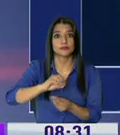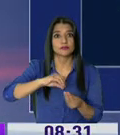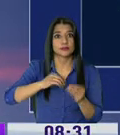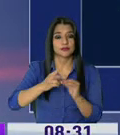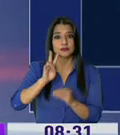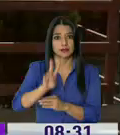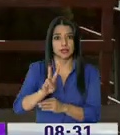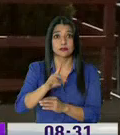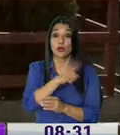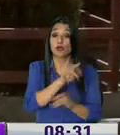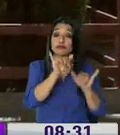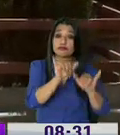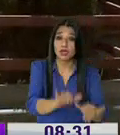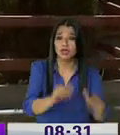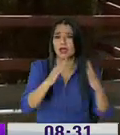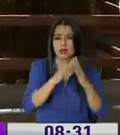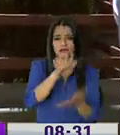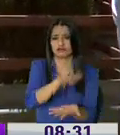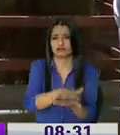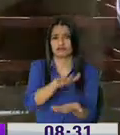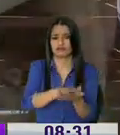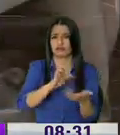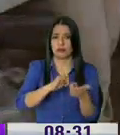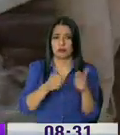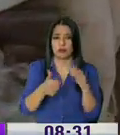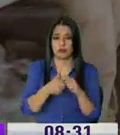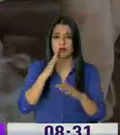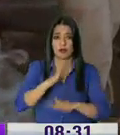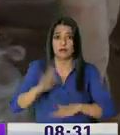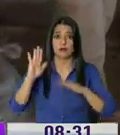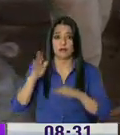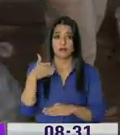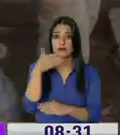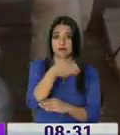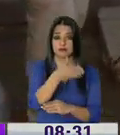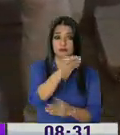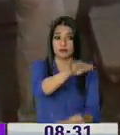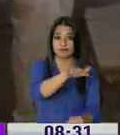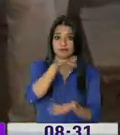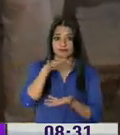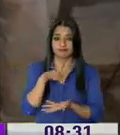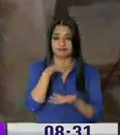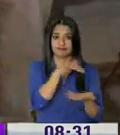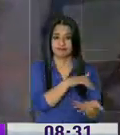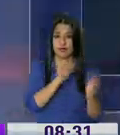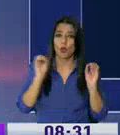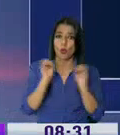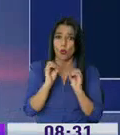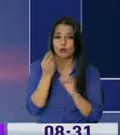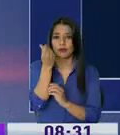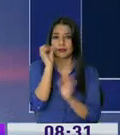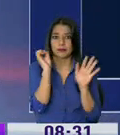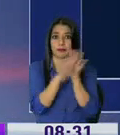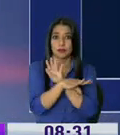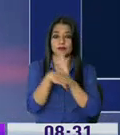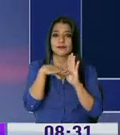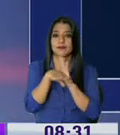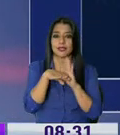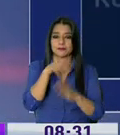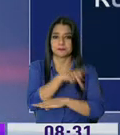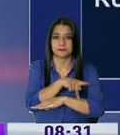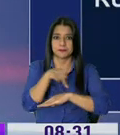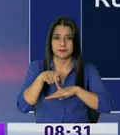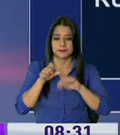0992-648273. Para evitar que salga de casa, nos comprometemos a recolectar su donación o puede hacer un aporte económico a la